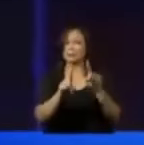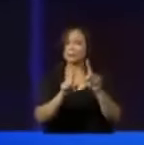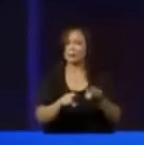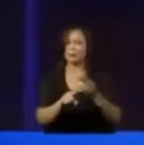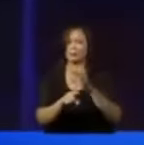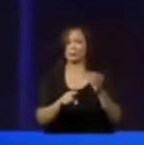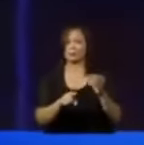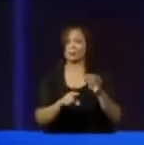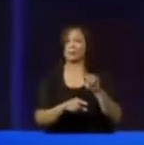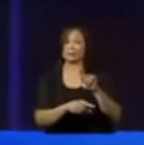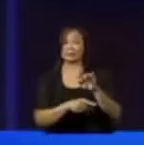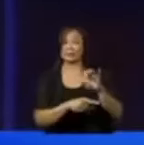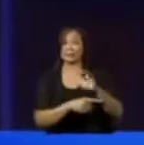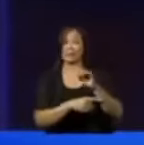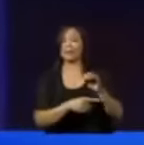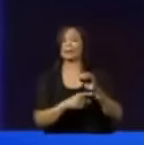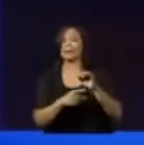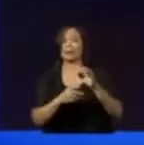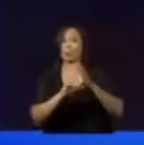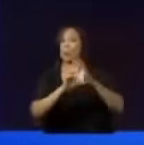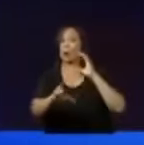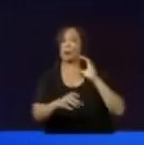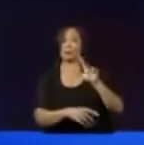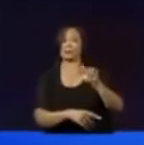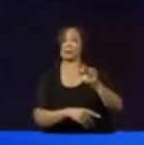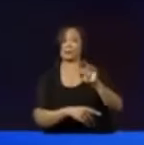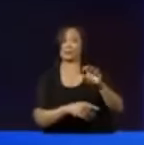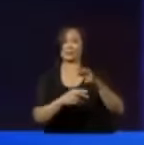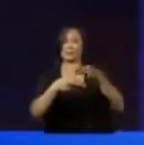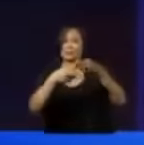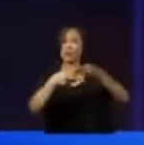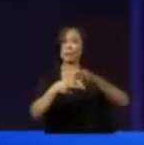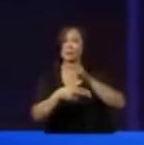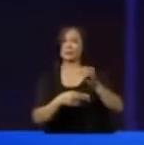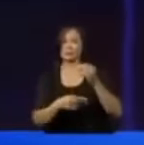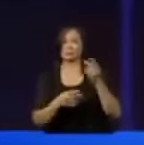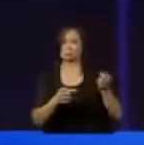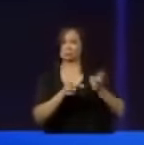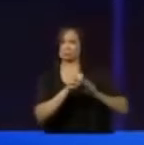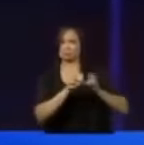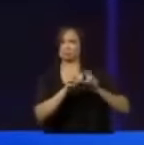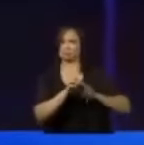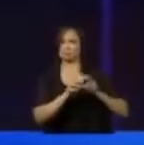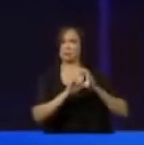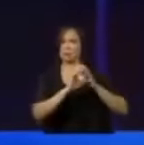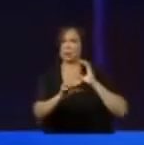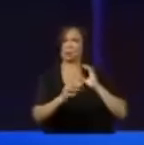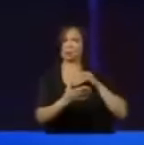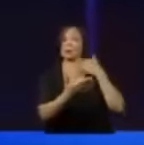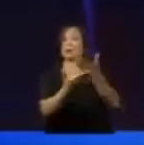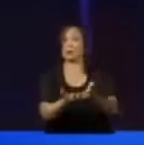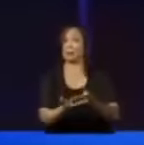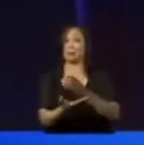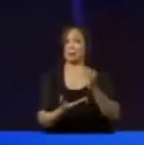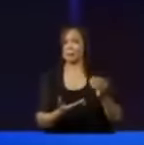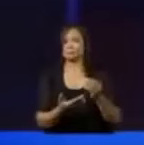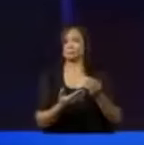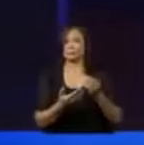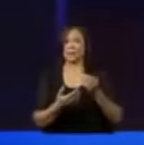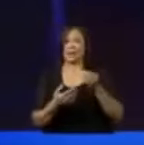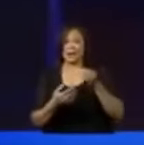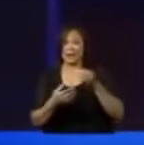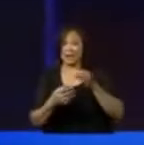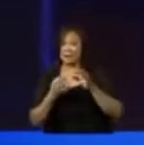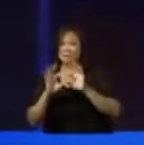eso trajimos el TRAE, el transporte escolar, que está moviendo a millones de niños y niñas, ahorrándole a